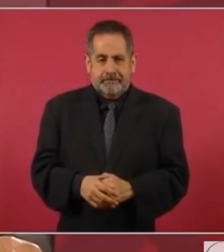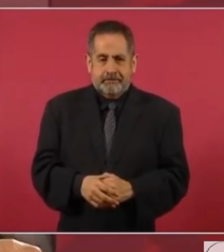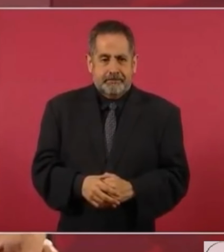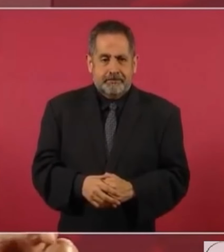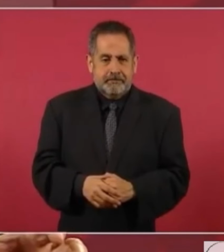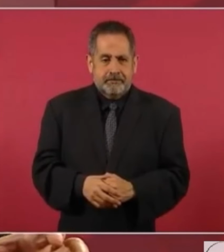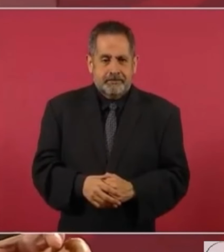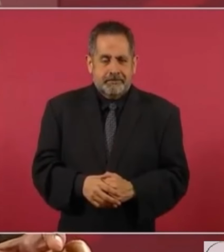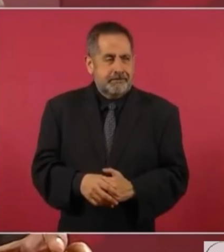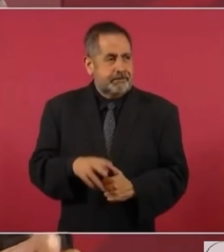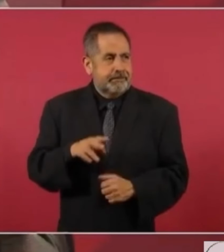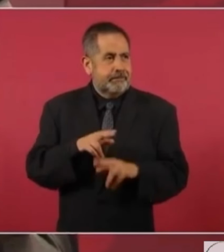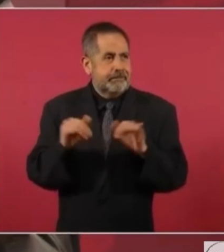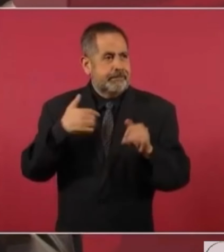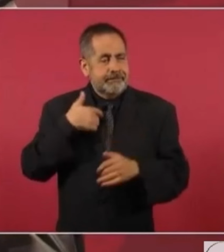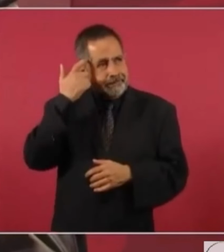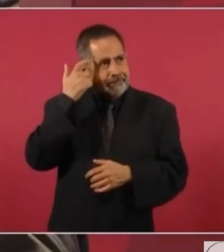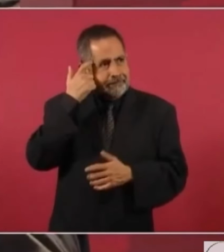en términos